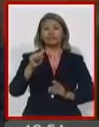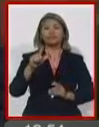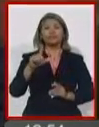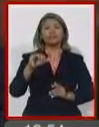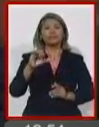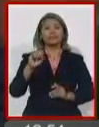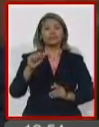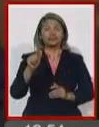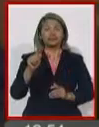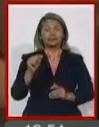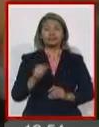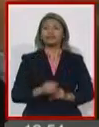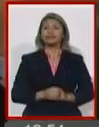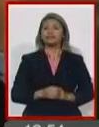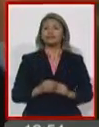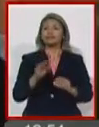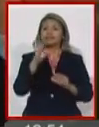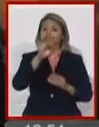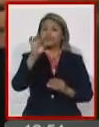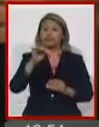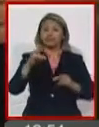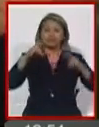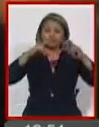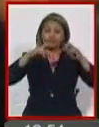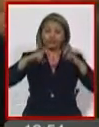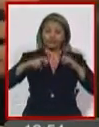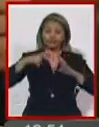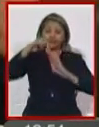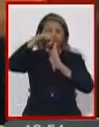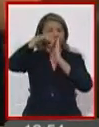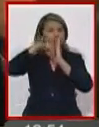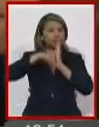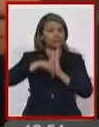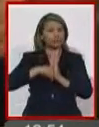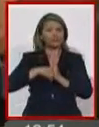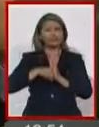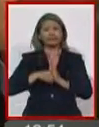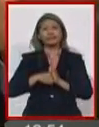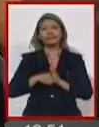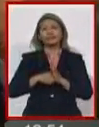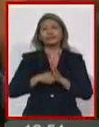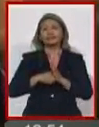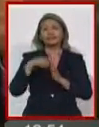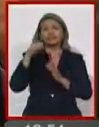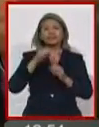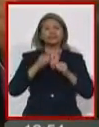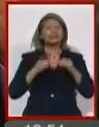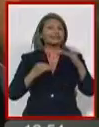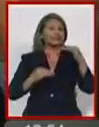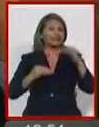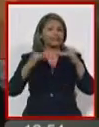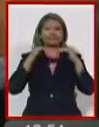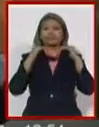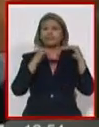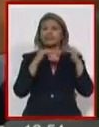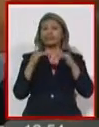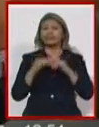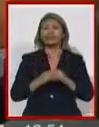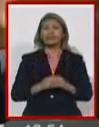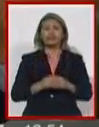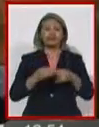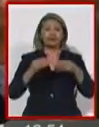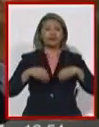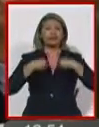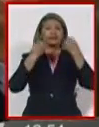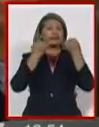Derecho hagan un análisis completo, profundo, académico, imparcial y nos hagan